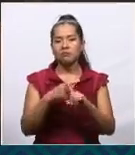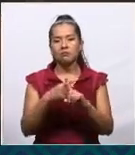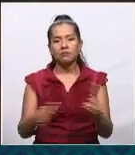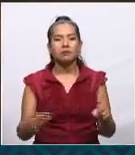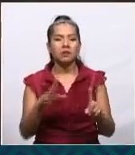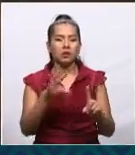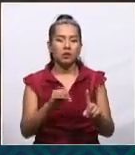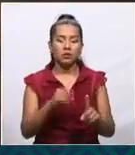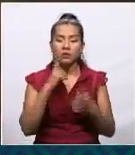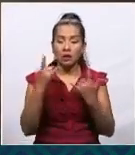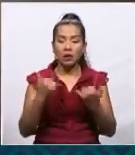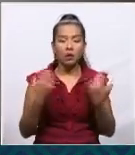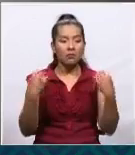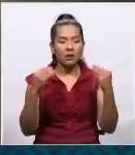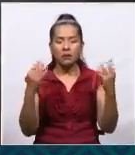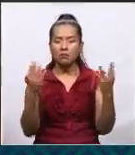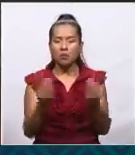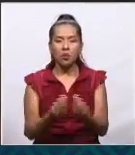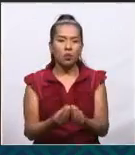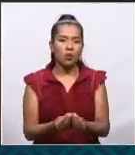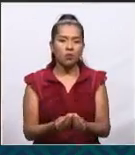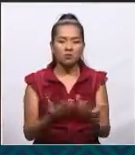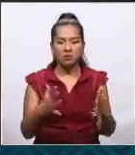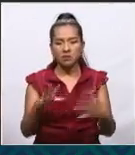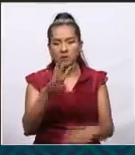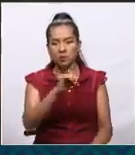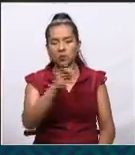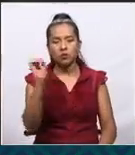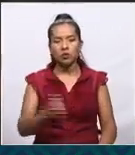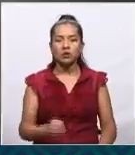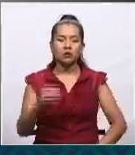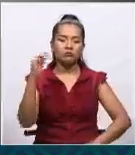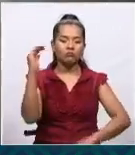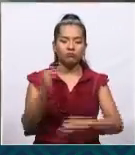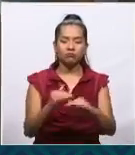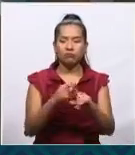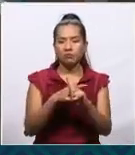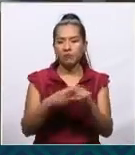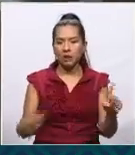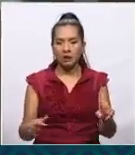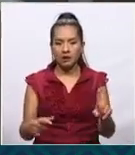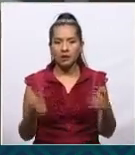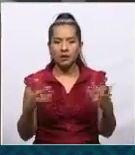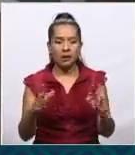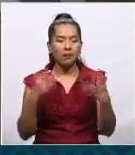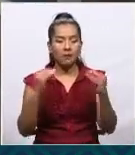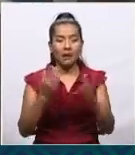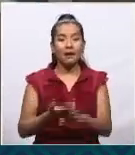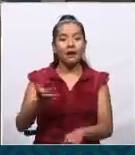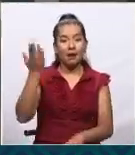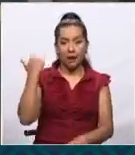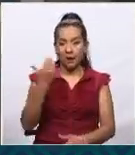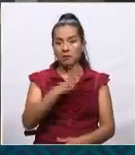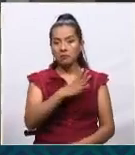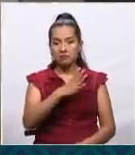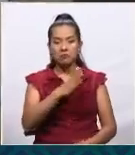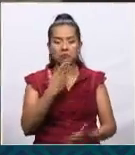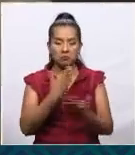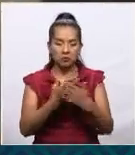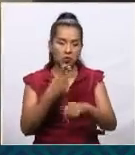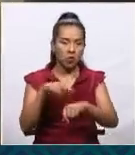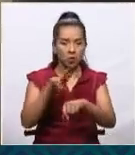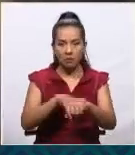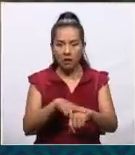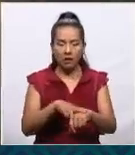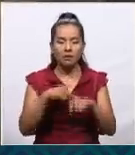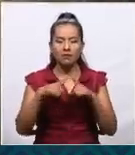mucha venta, está en poco la venta, 50%. Se ha vendido menos, ¿no?, de lo que se sabía vender. Ya que den ya